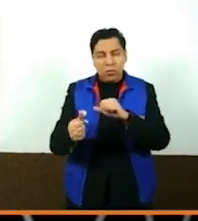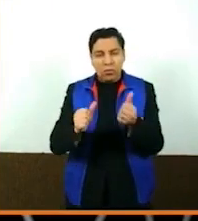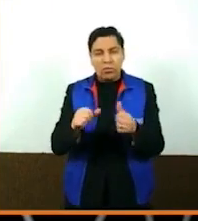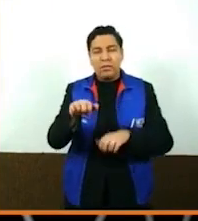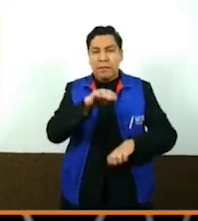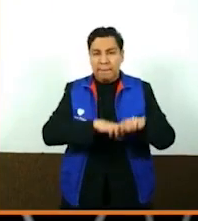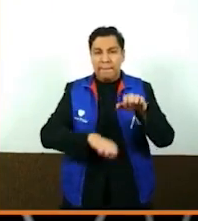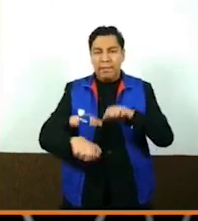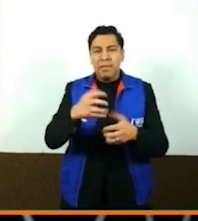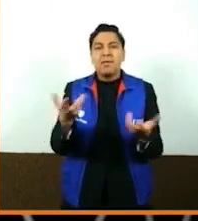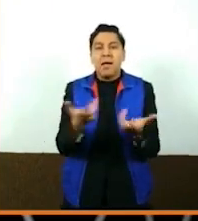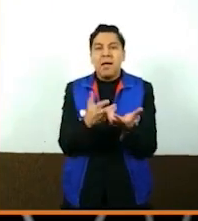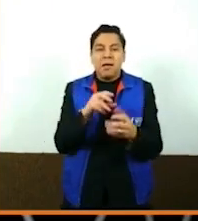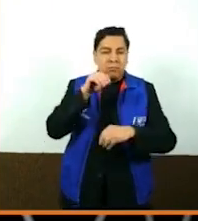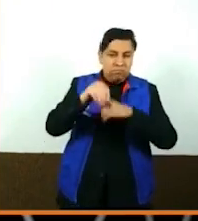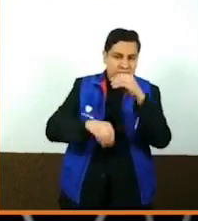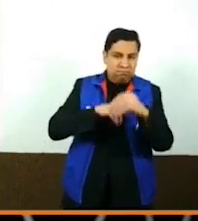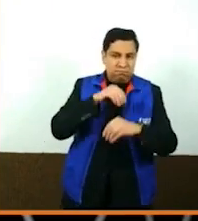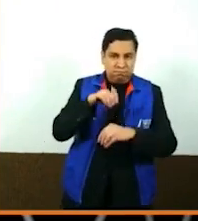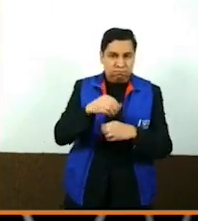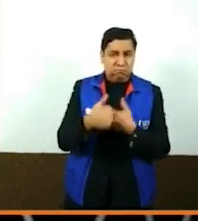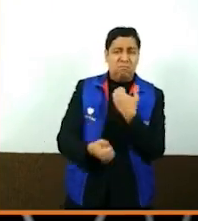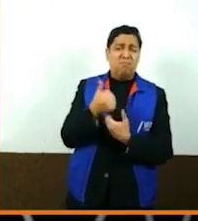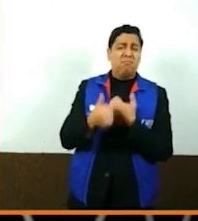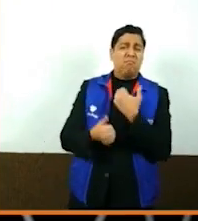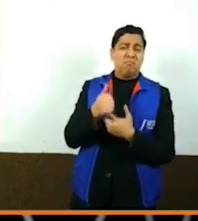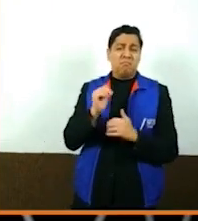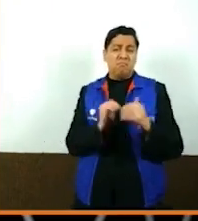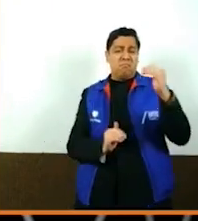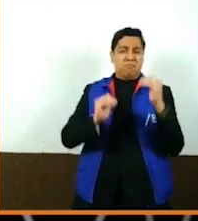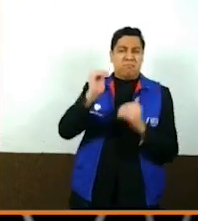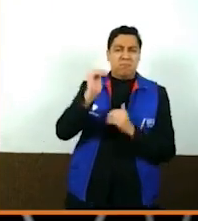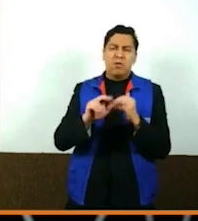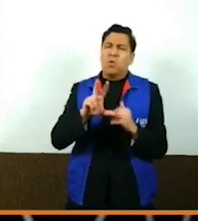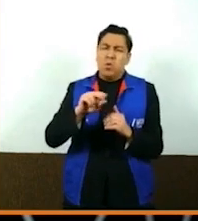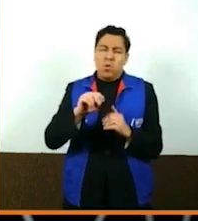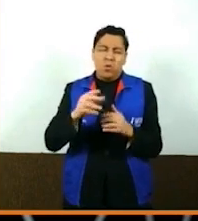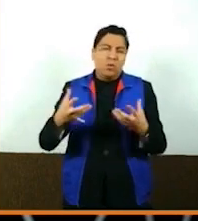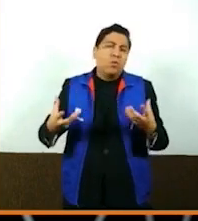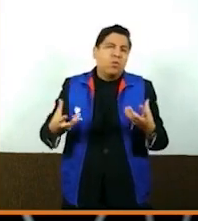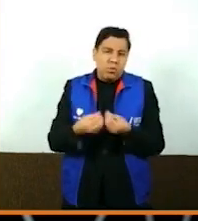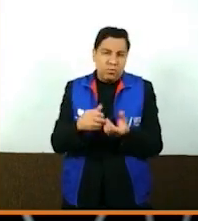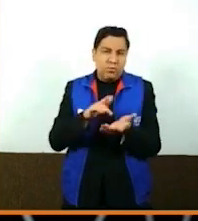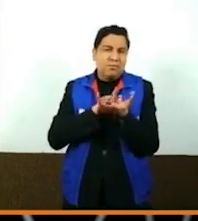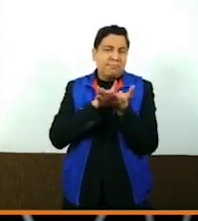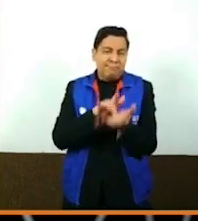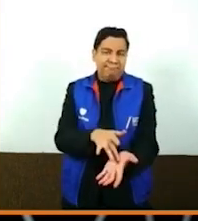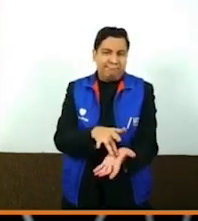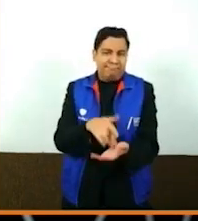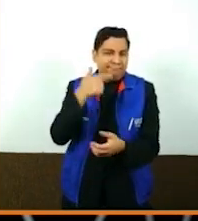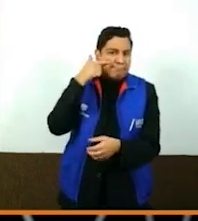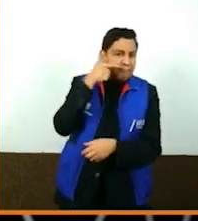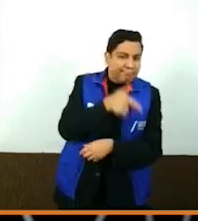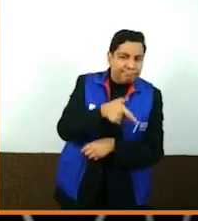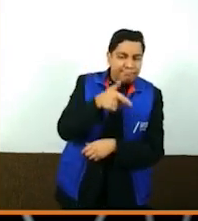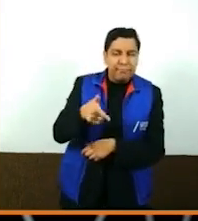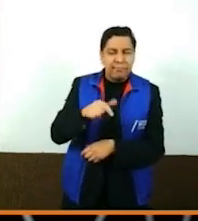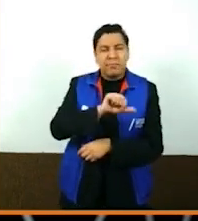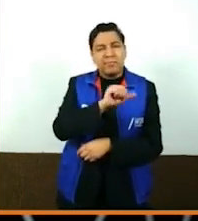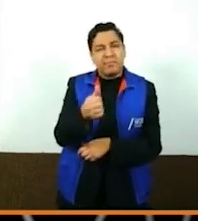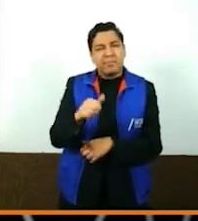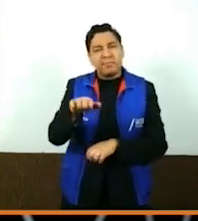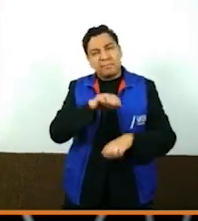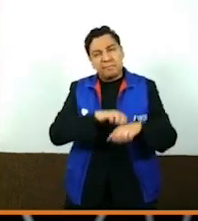A final de cuentas, creo que esto no es una competencia, sino es una colaboración. Y también podemos identificar otras empresas que también